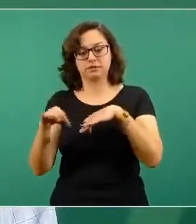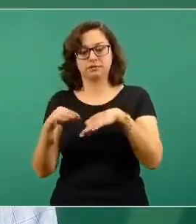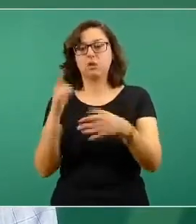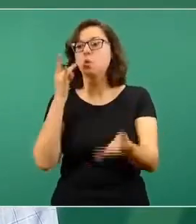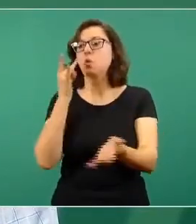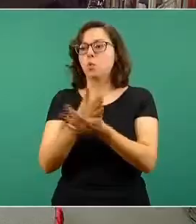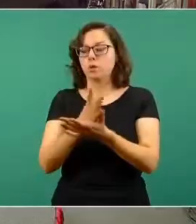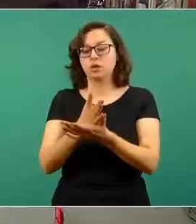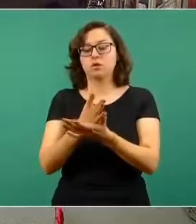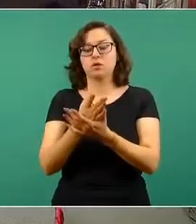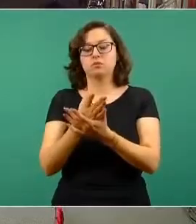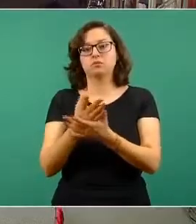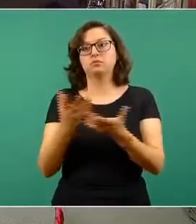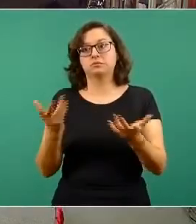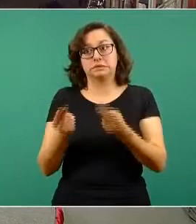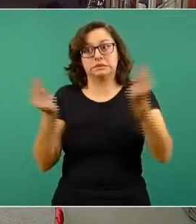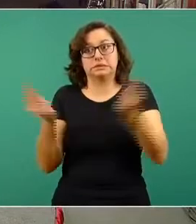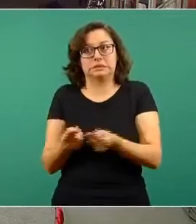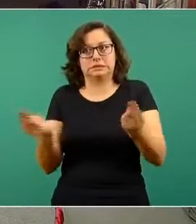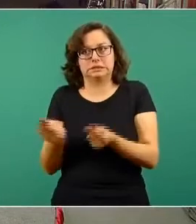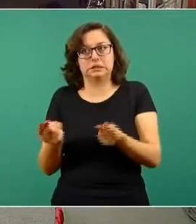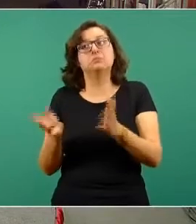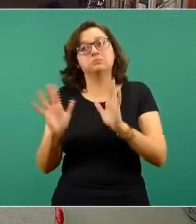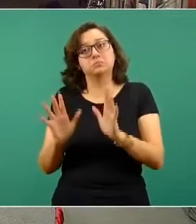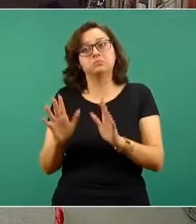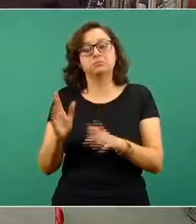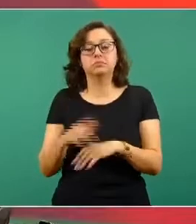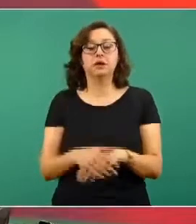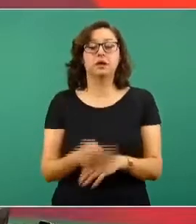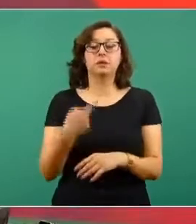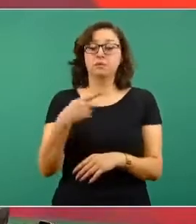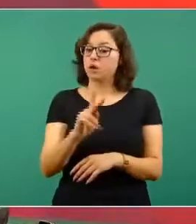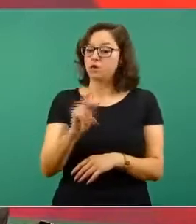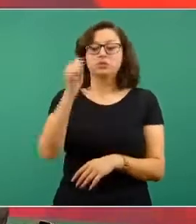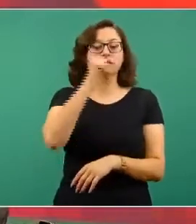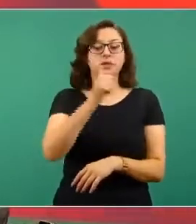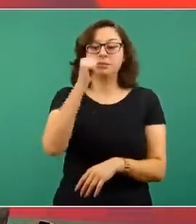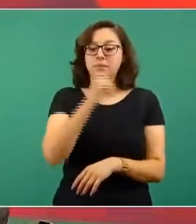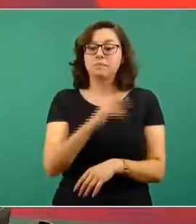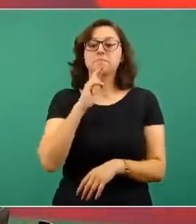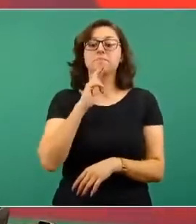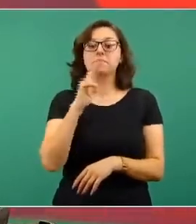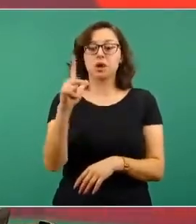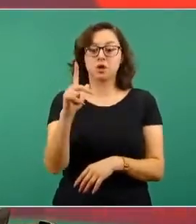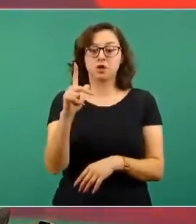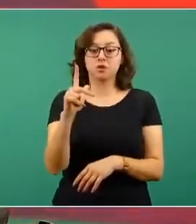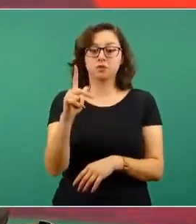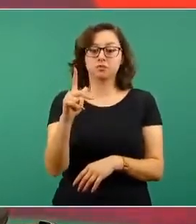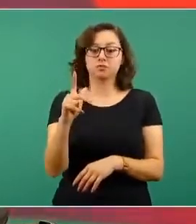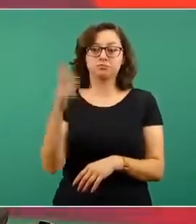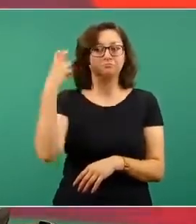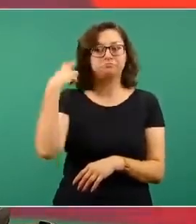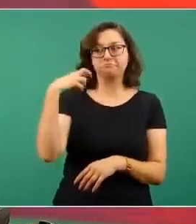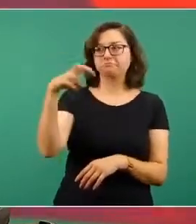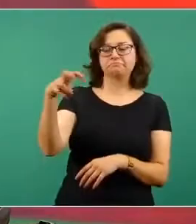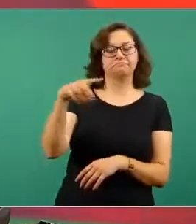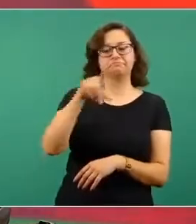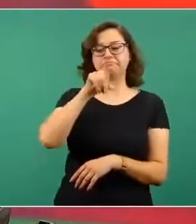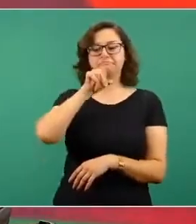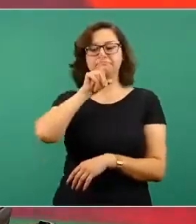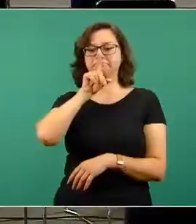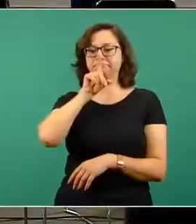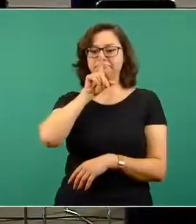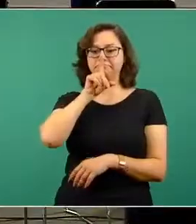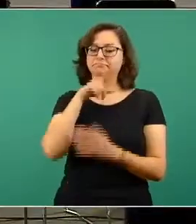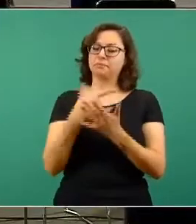representa una urgencia, ¿no? Pero recordemos, lo mejor siempre es tratar de mandar este tipo de